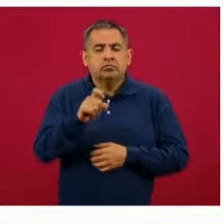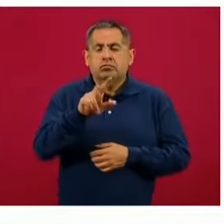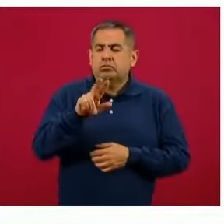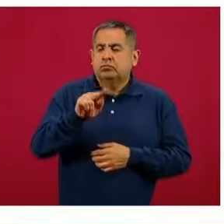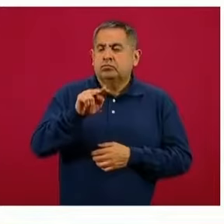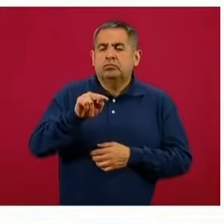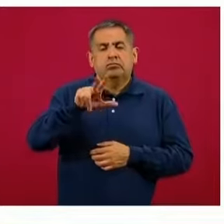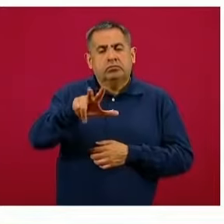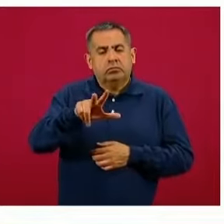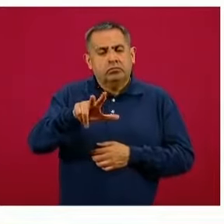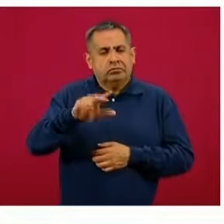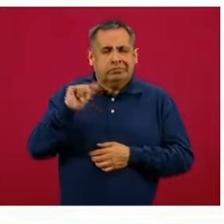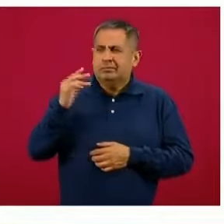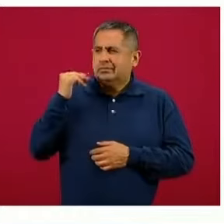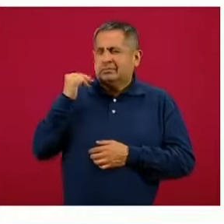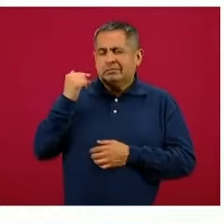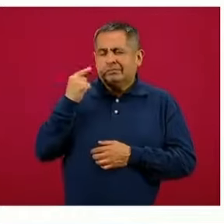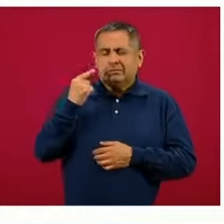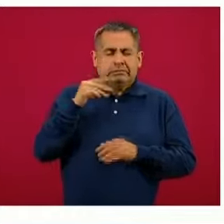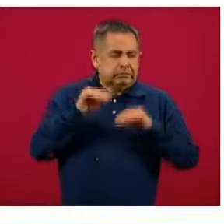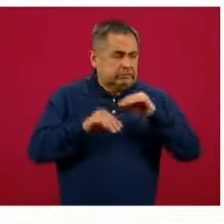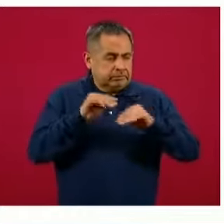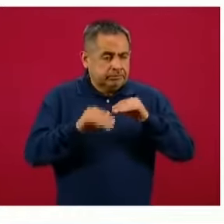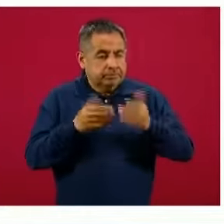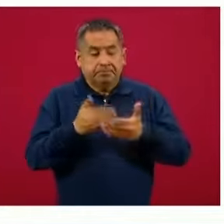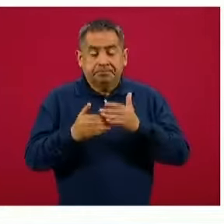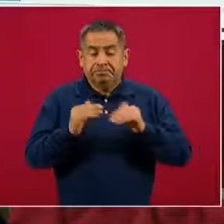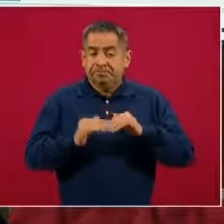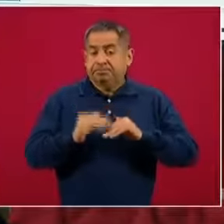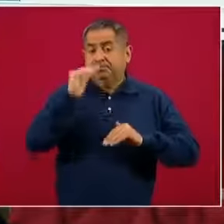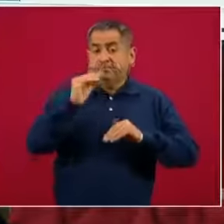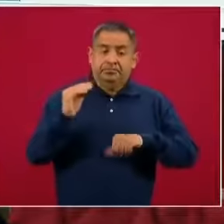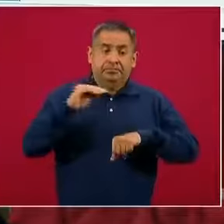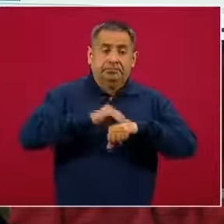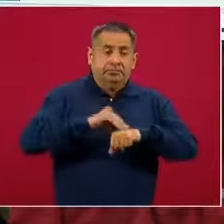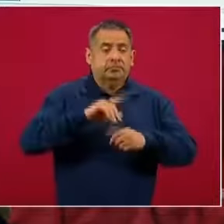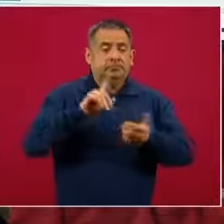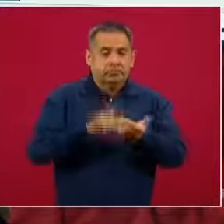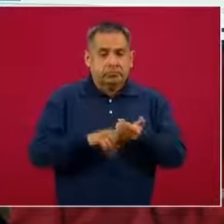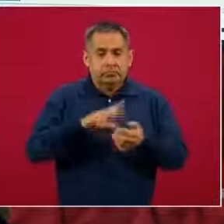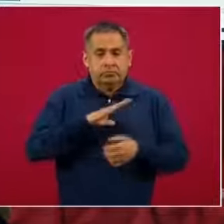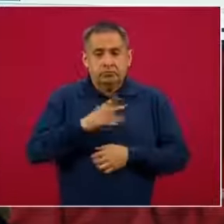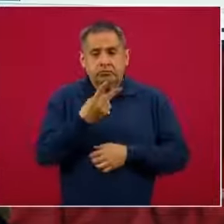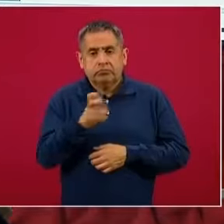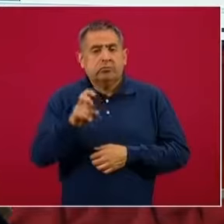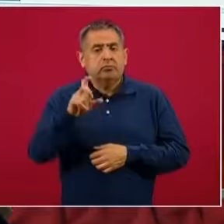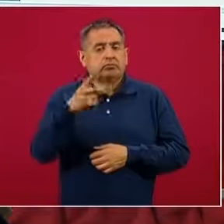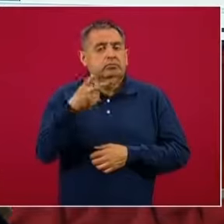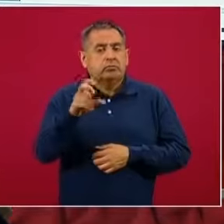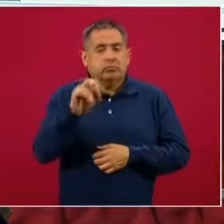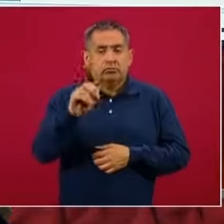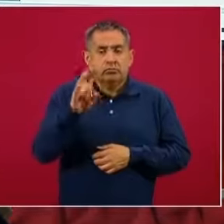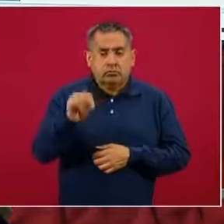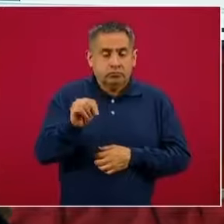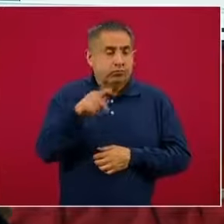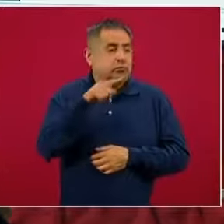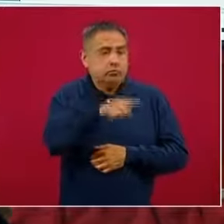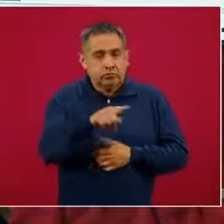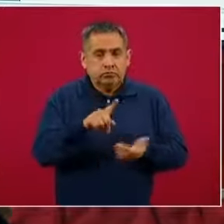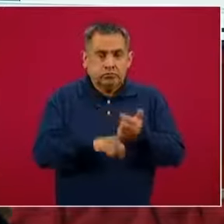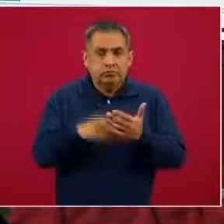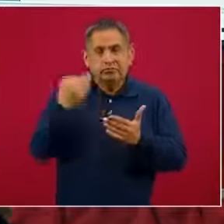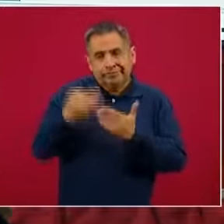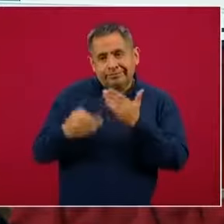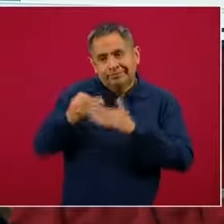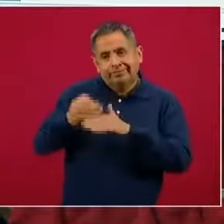188 hasta hace algunos días, hoy ya creció en 21 camas más, ya estamos en 209. Ahí sí nos faltan